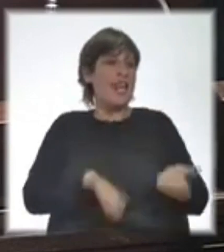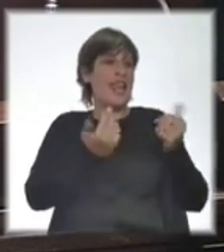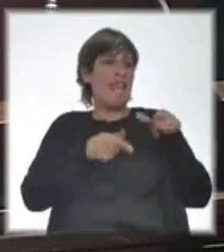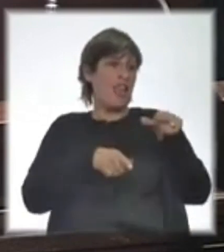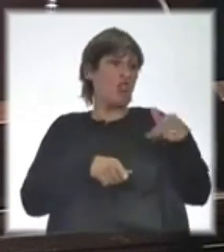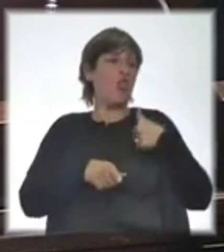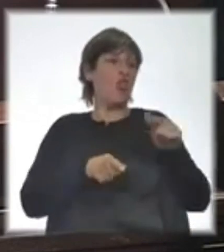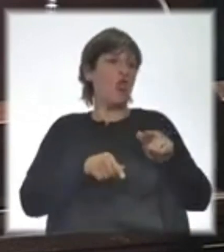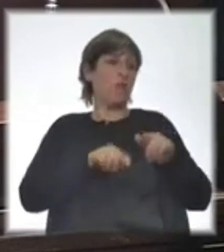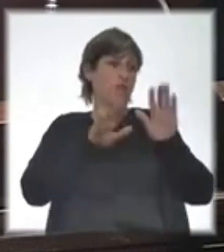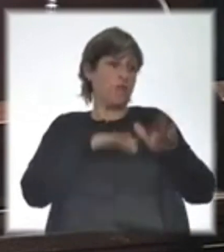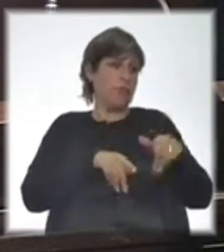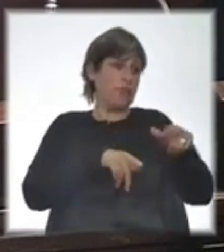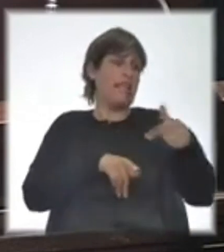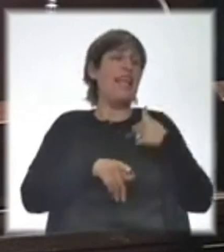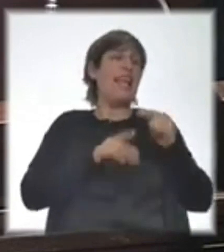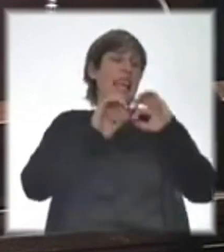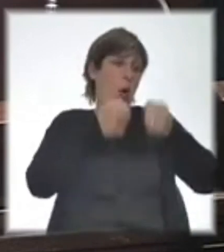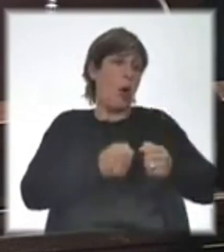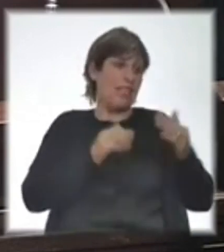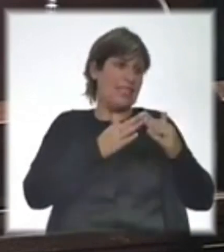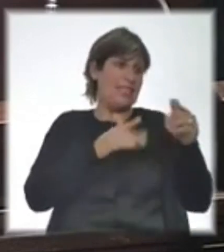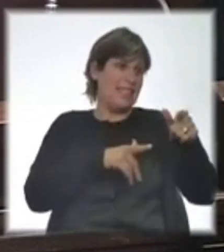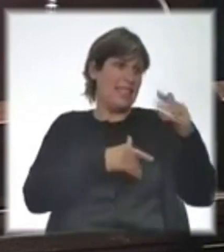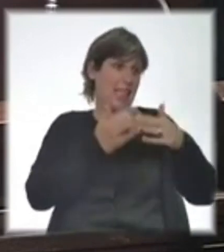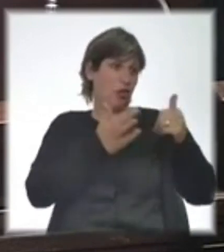construcción para que empezaran a construir la planta.